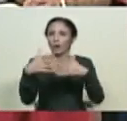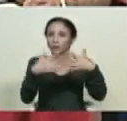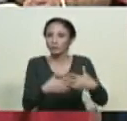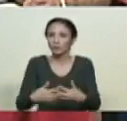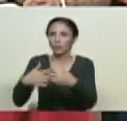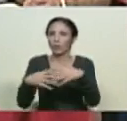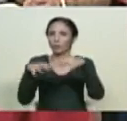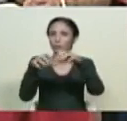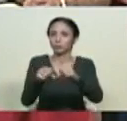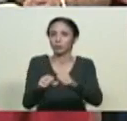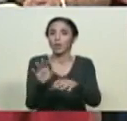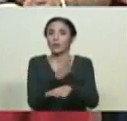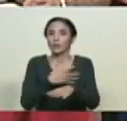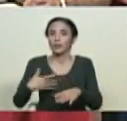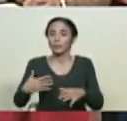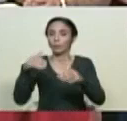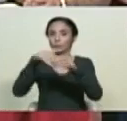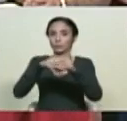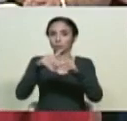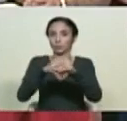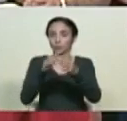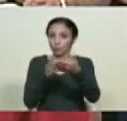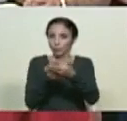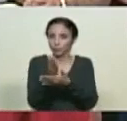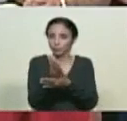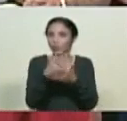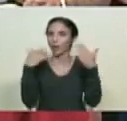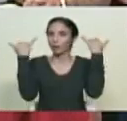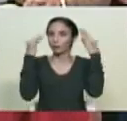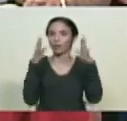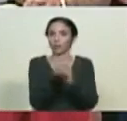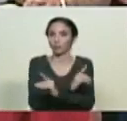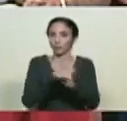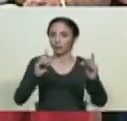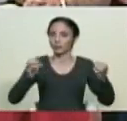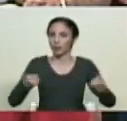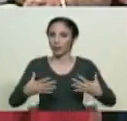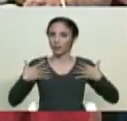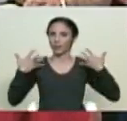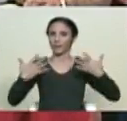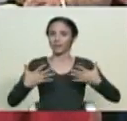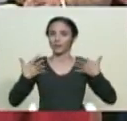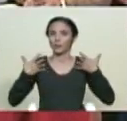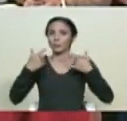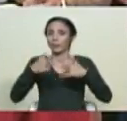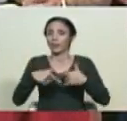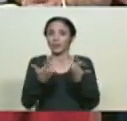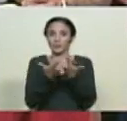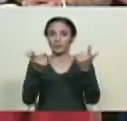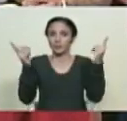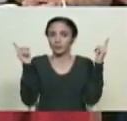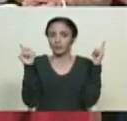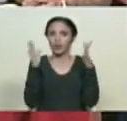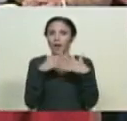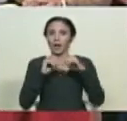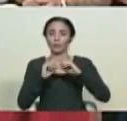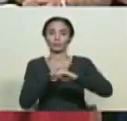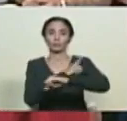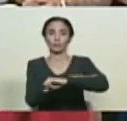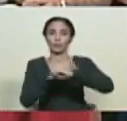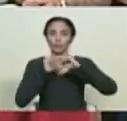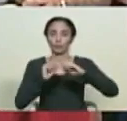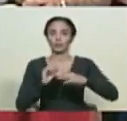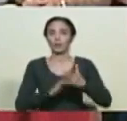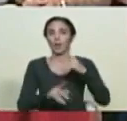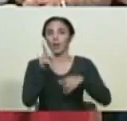Hagamos de las elecciones lo que debe ser una gran fiesta democrática, de alegría. De aquí debemos salir, el país tiene que salir fortalecido. Quien